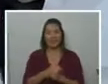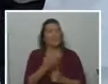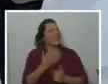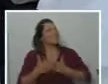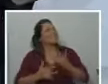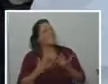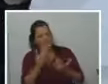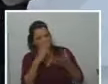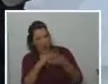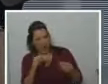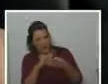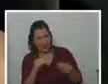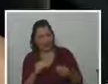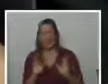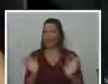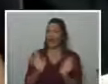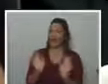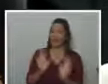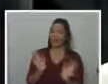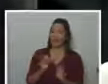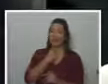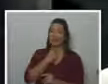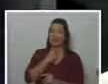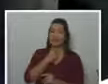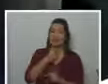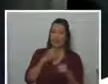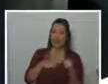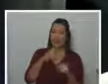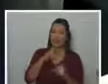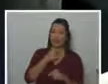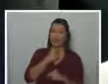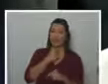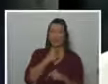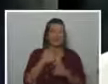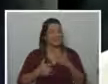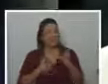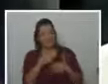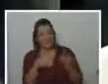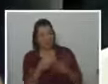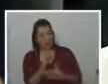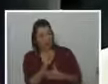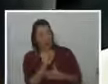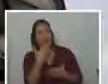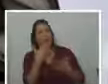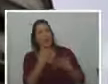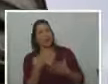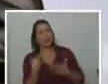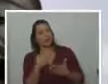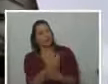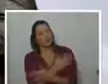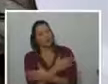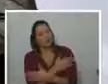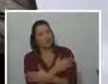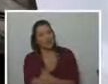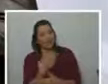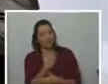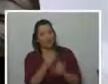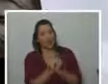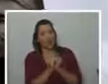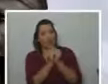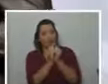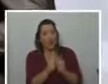siente? Cuénteme. De todo, un poquito. Sí. De todo, un poquito. Bueno, aquí la abrazamos y la acompañamos